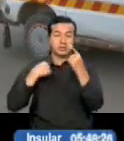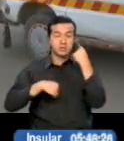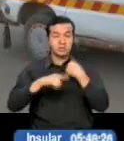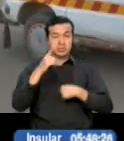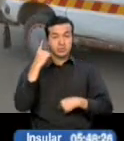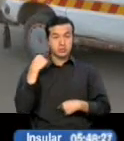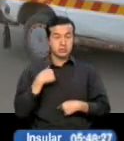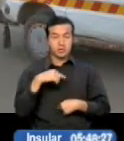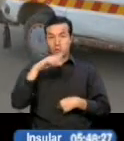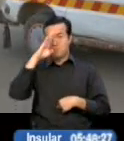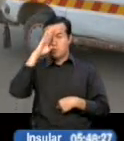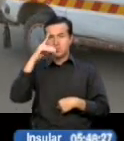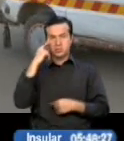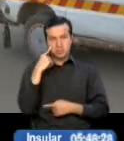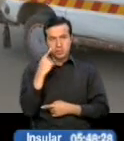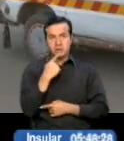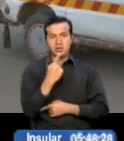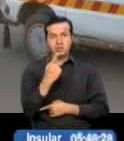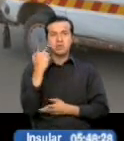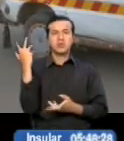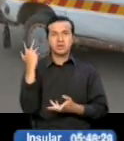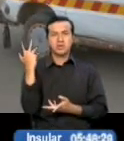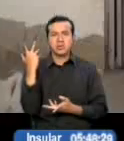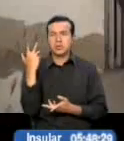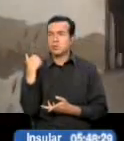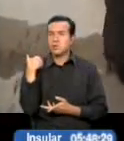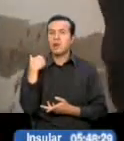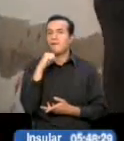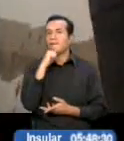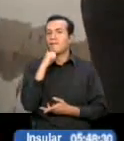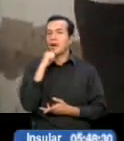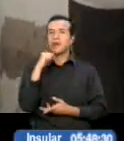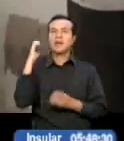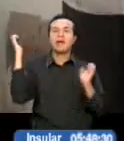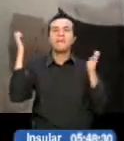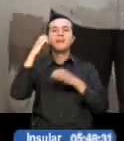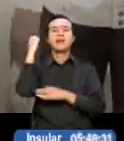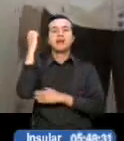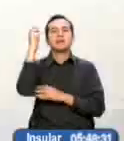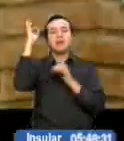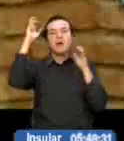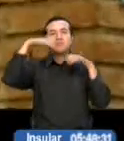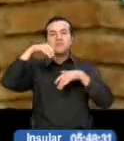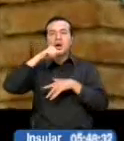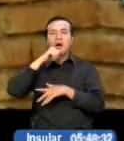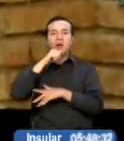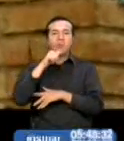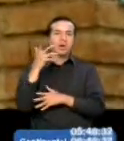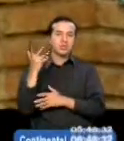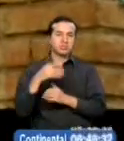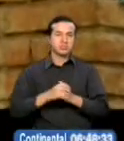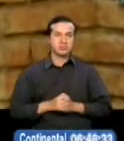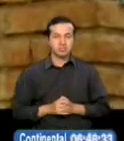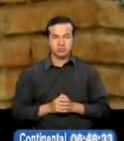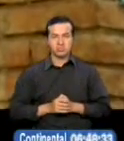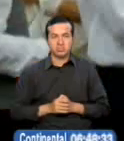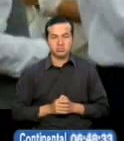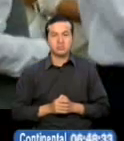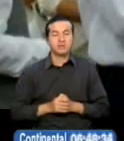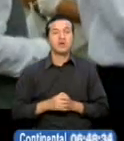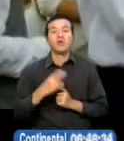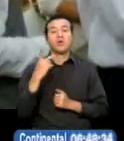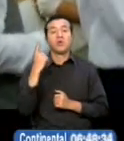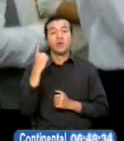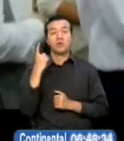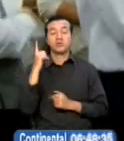heridas. La policía explicó que el establecimiento no contaba con alarmas de incendio. Los familiares de los 11 diputados